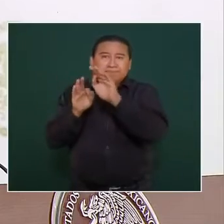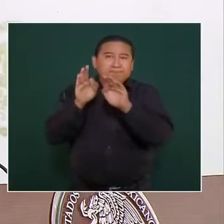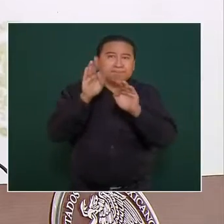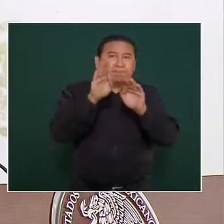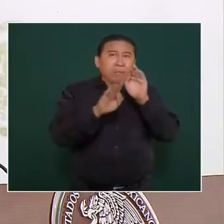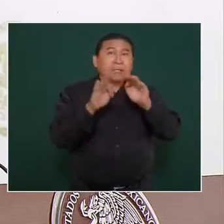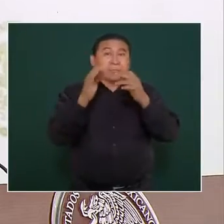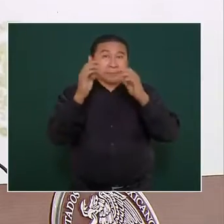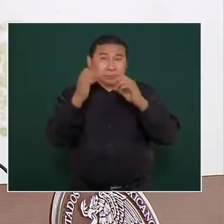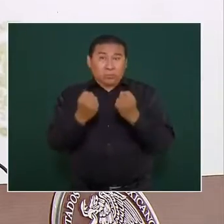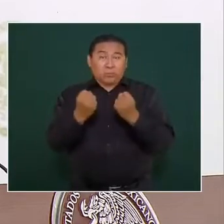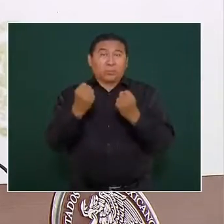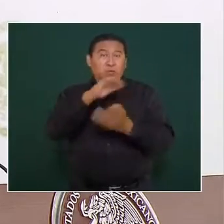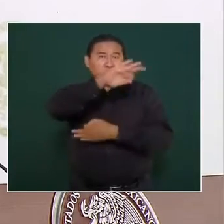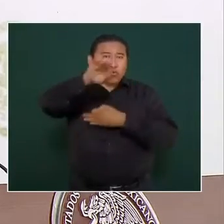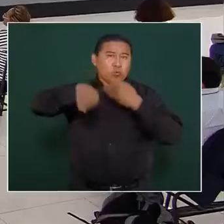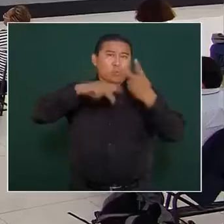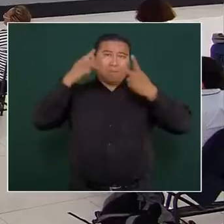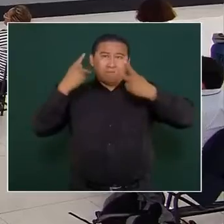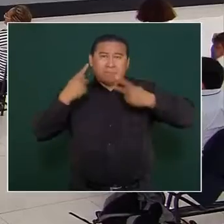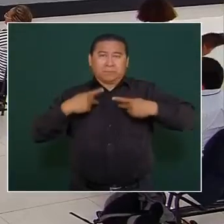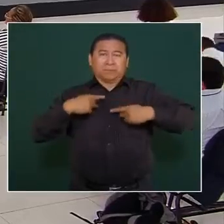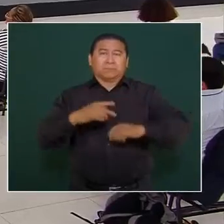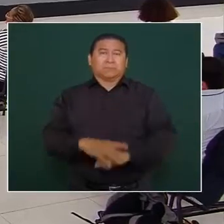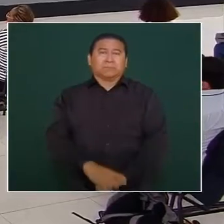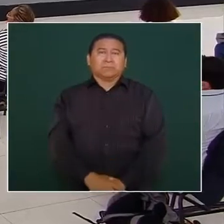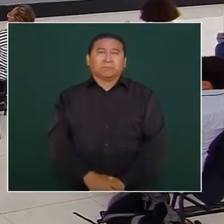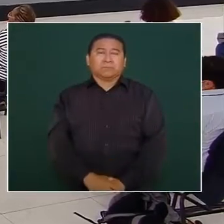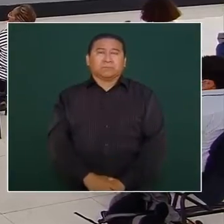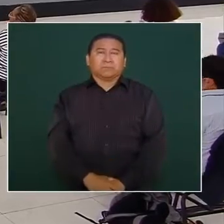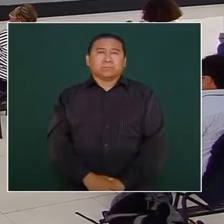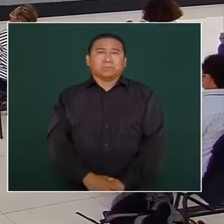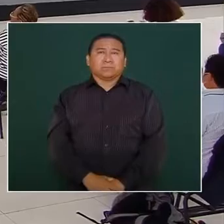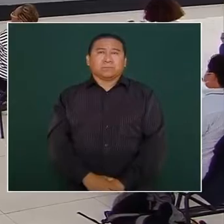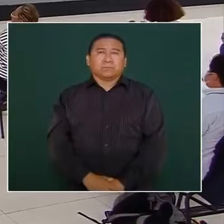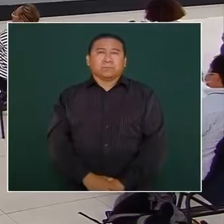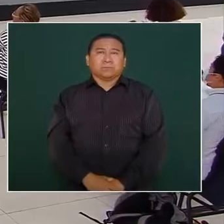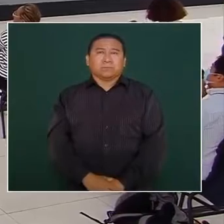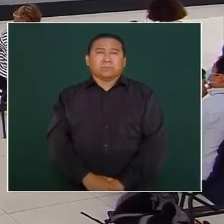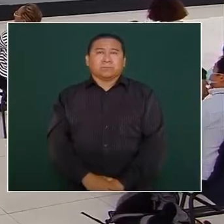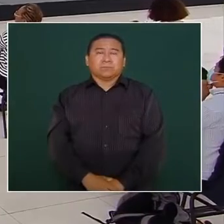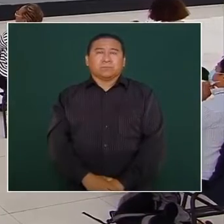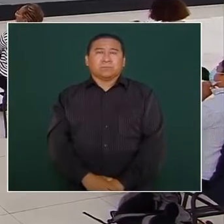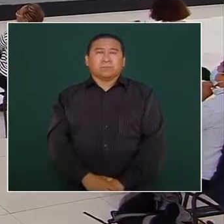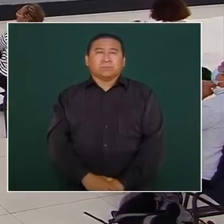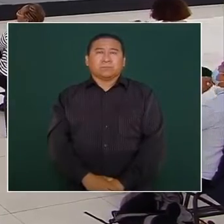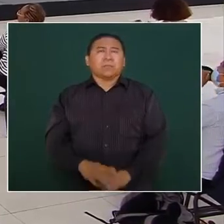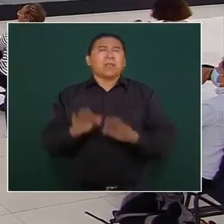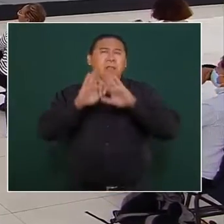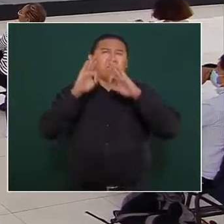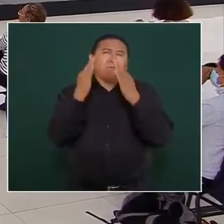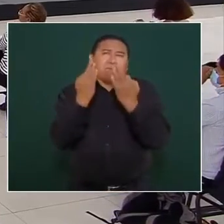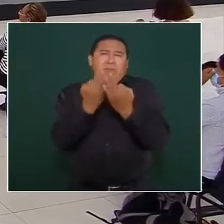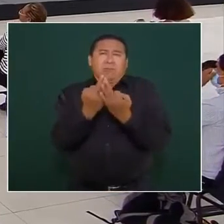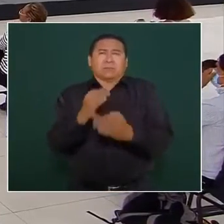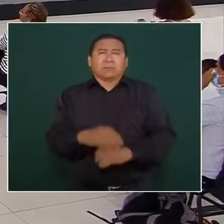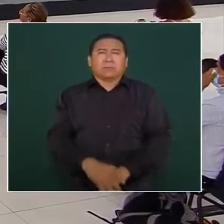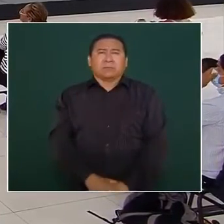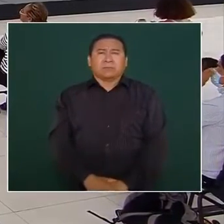la seguridad de los ciudadanos. En cuanto a la estrategia